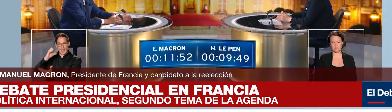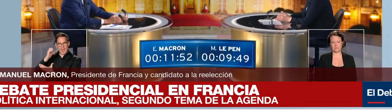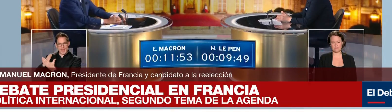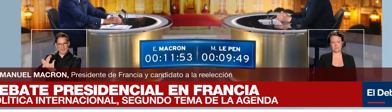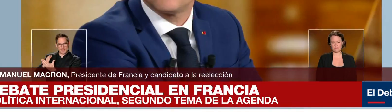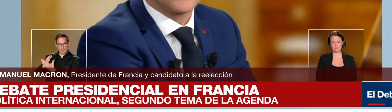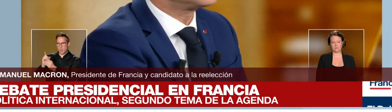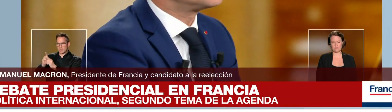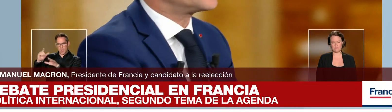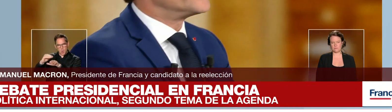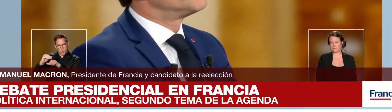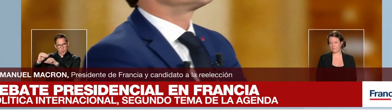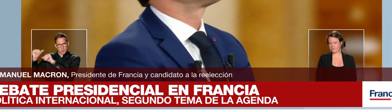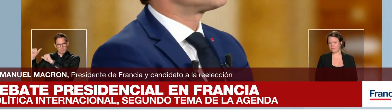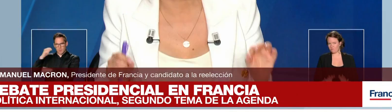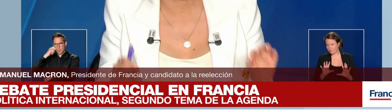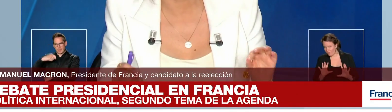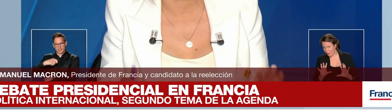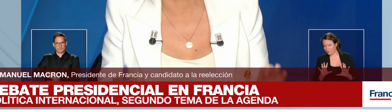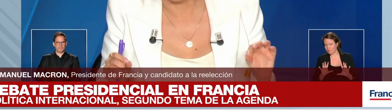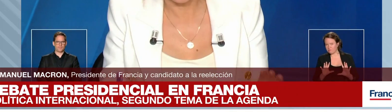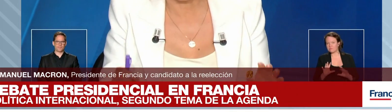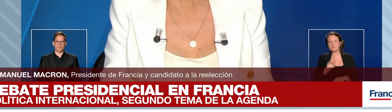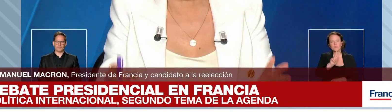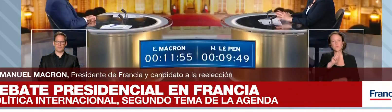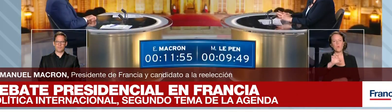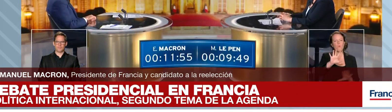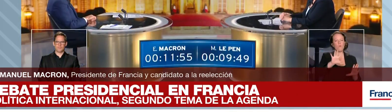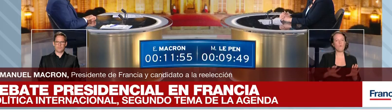un cese el fuego y después liberar el territorio ucraniano.